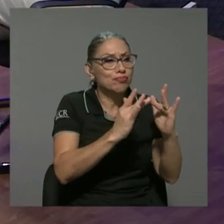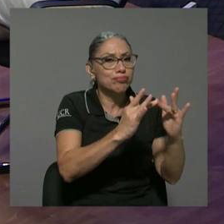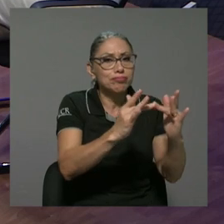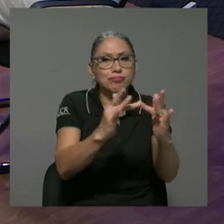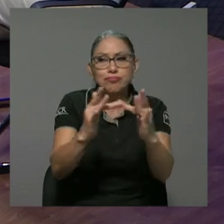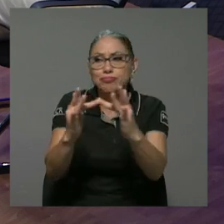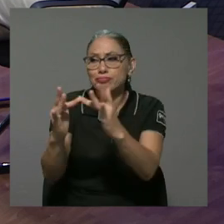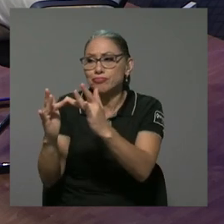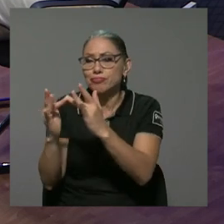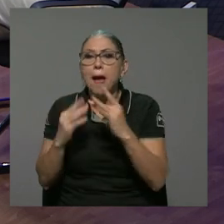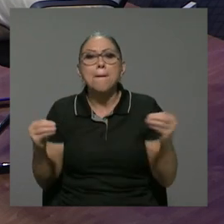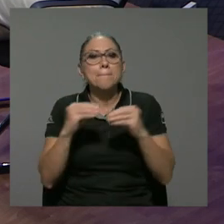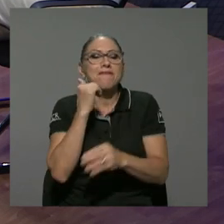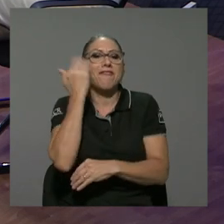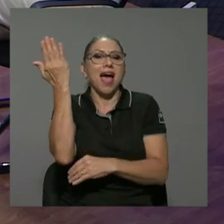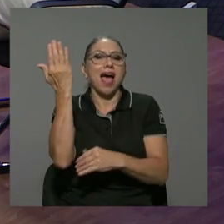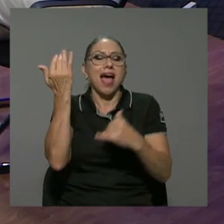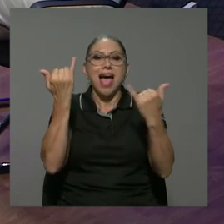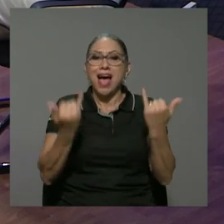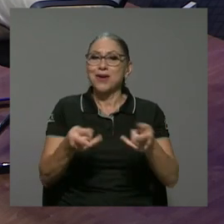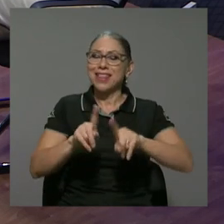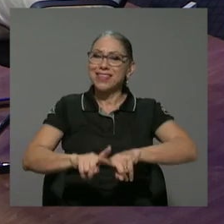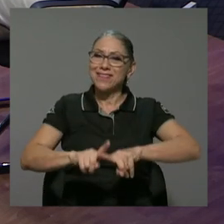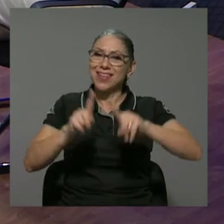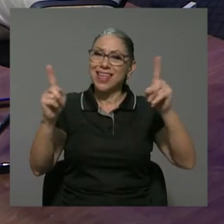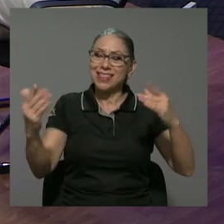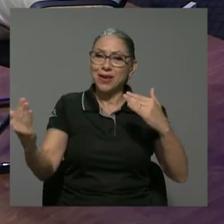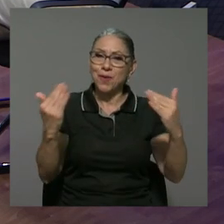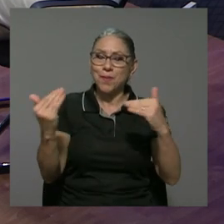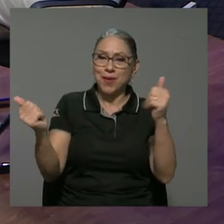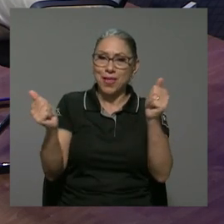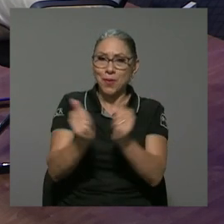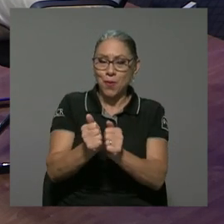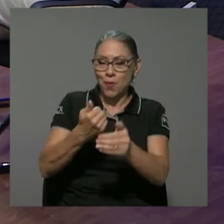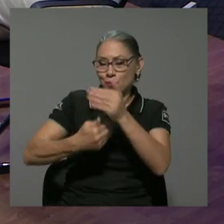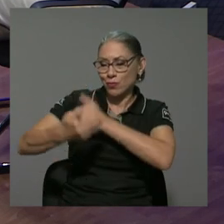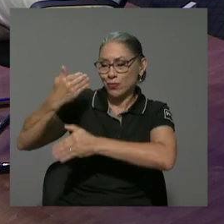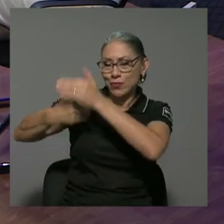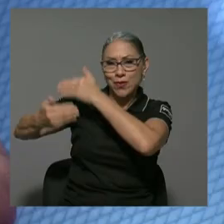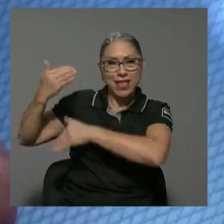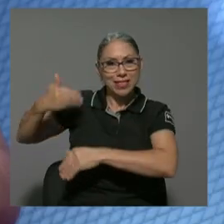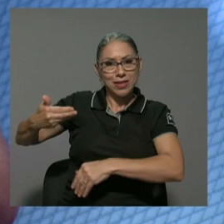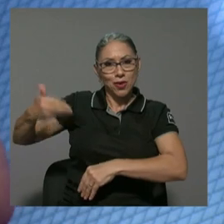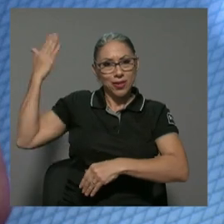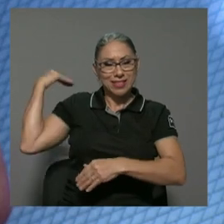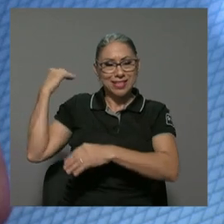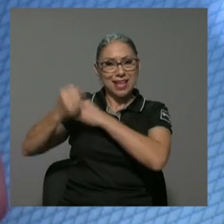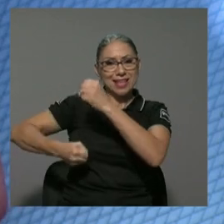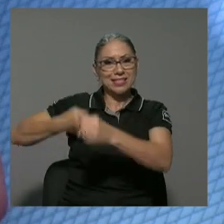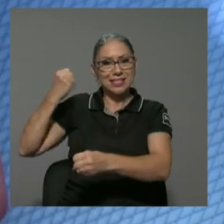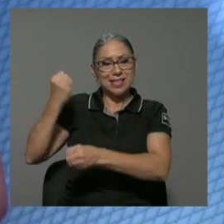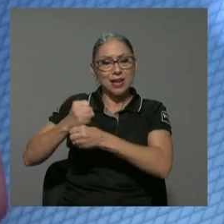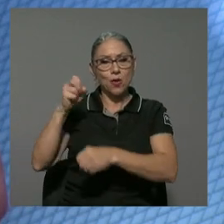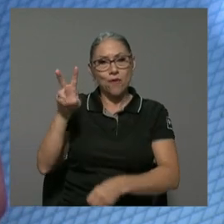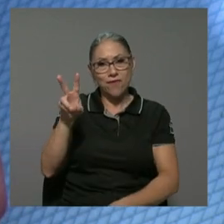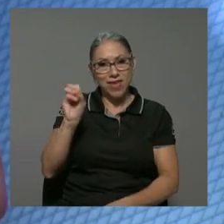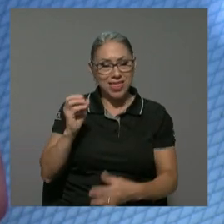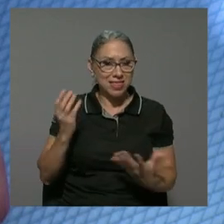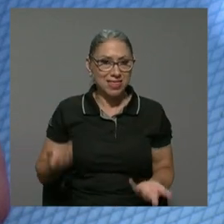mucho más fácil y es diferente a los movimientos que hubieron, ¿verdad?, anteriores en el siglo